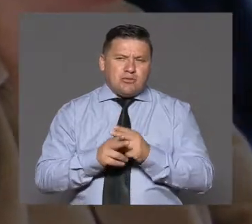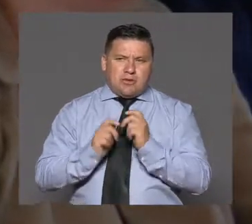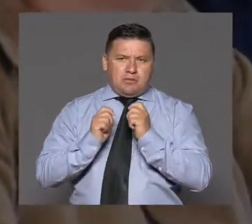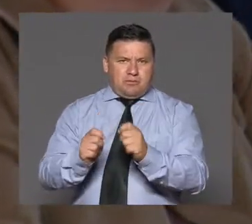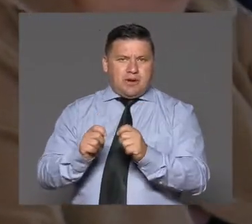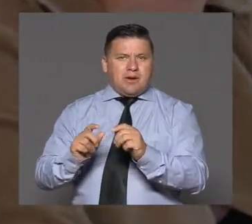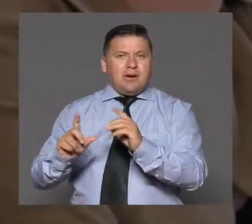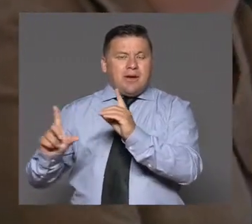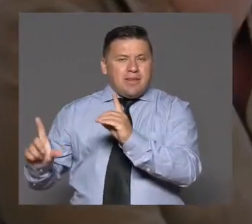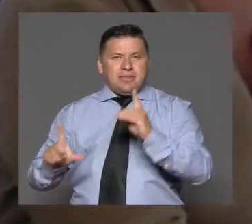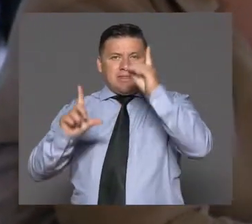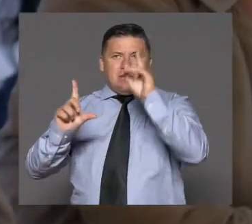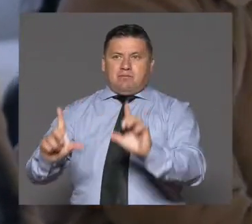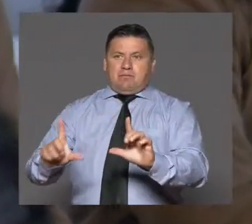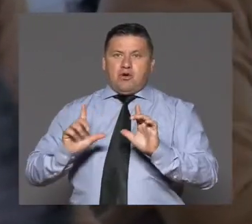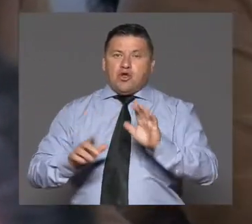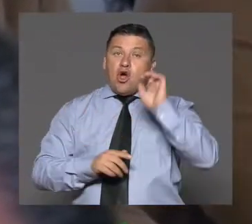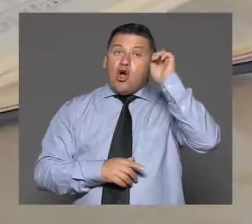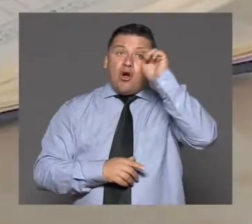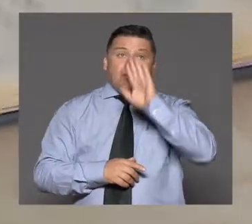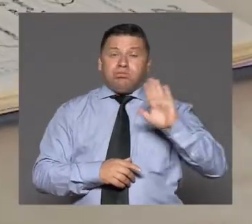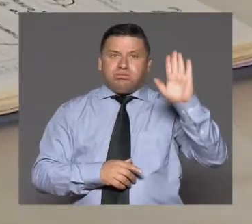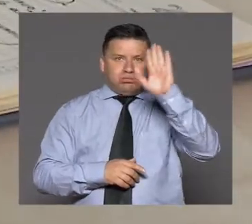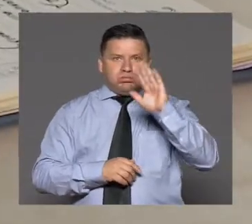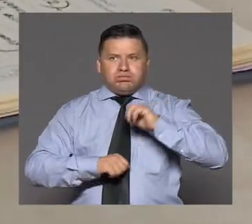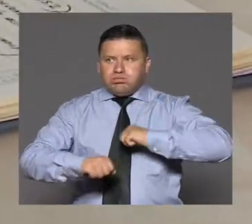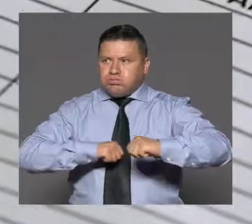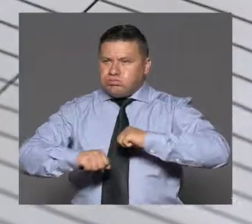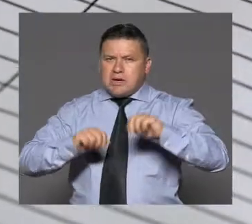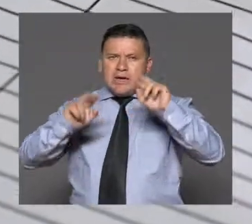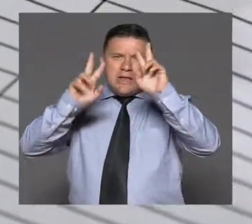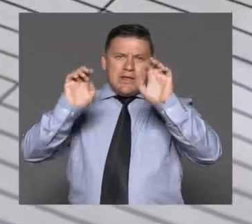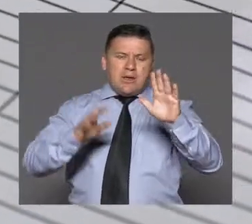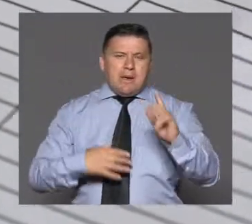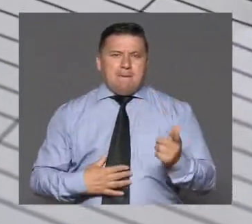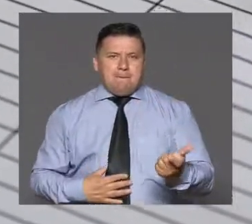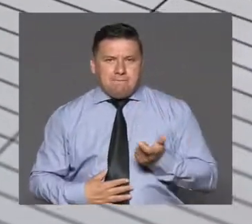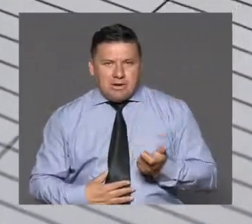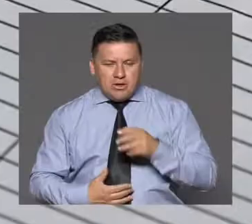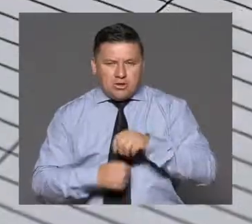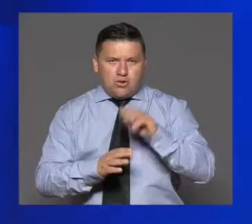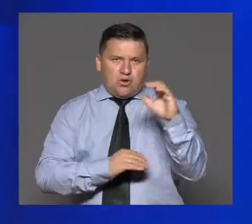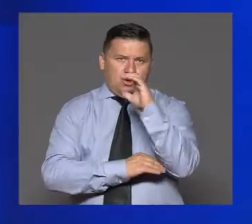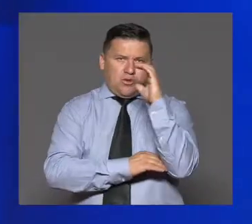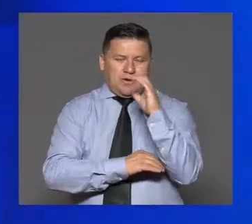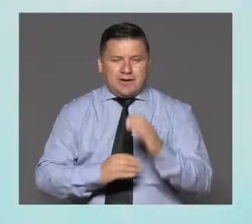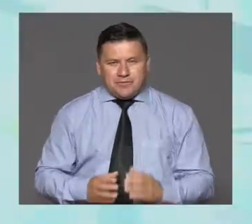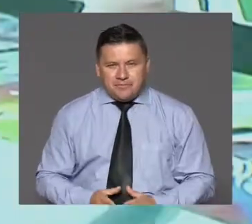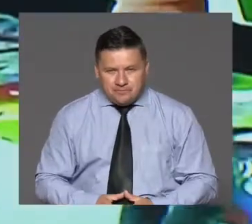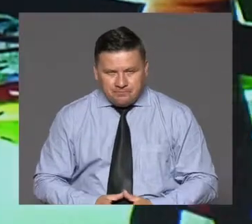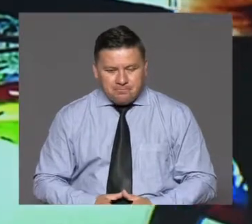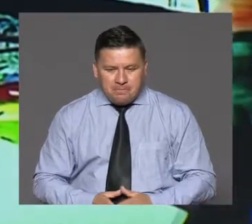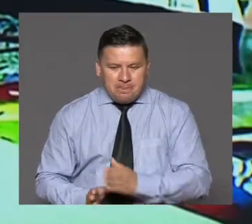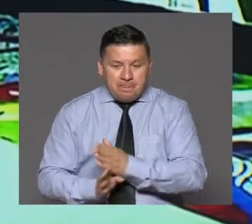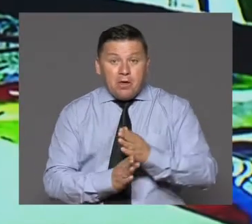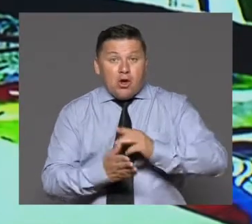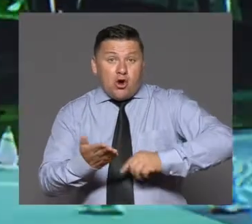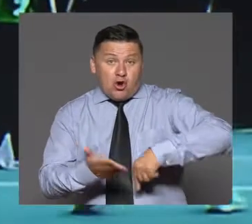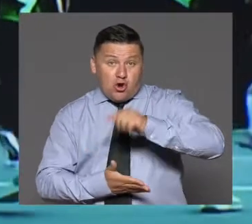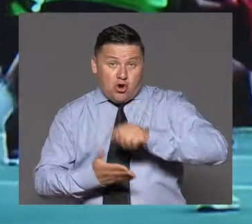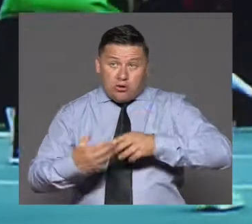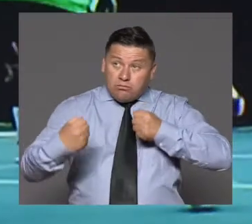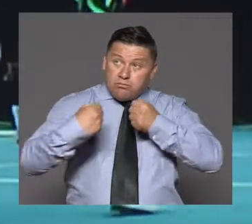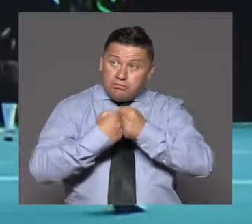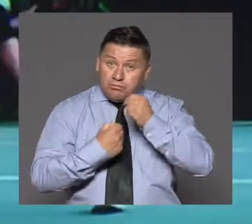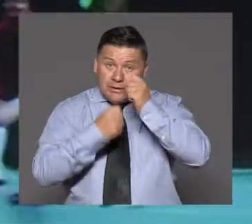este diplomado donde funcionarios de la gobernación se actualizaron en temas pensionales en Colombia. Contratar con el Estado es un